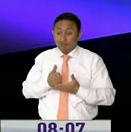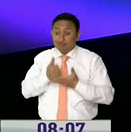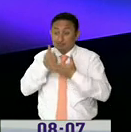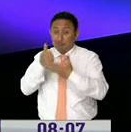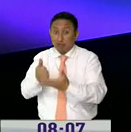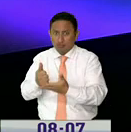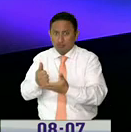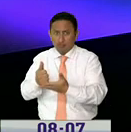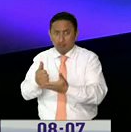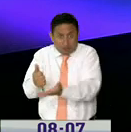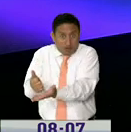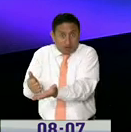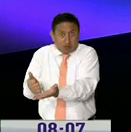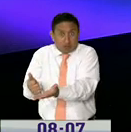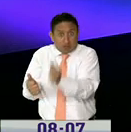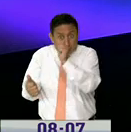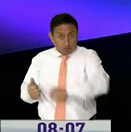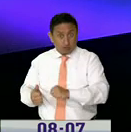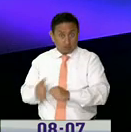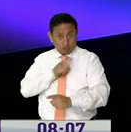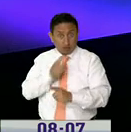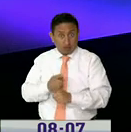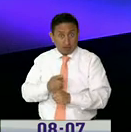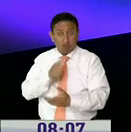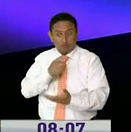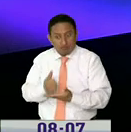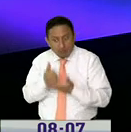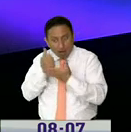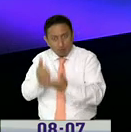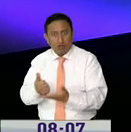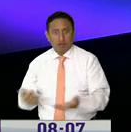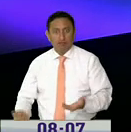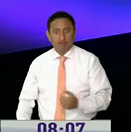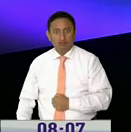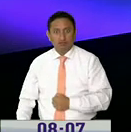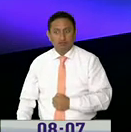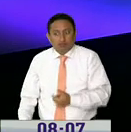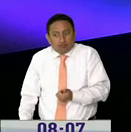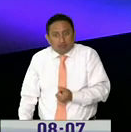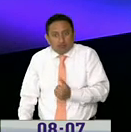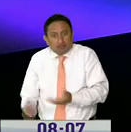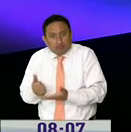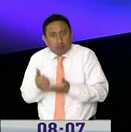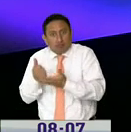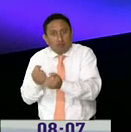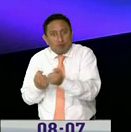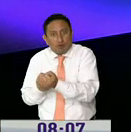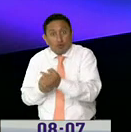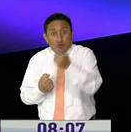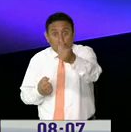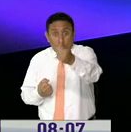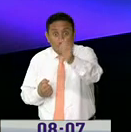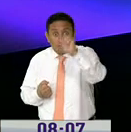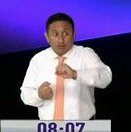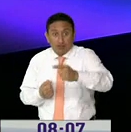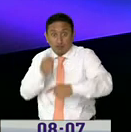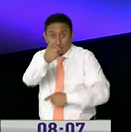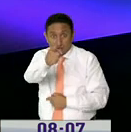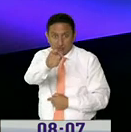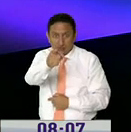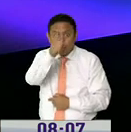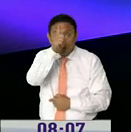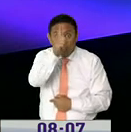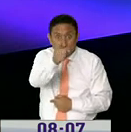tiene, vean, ayudemos, de verdad les digo, ayudemos, echemos una mano. Saque usted que se compró, a usted le